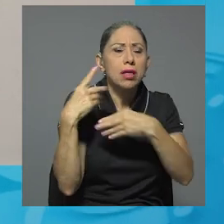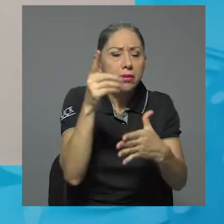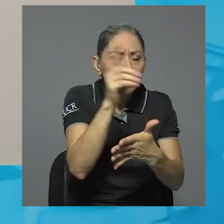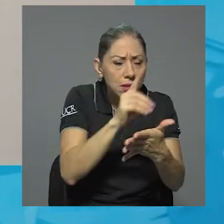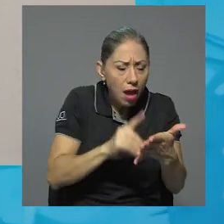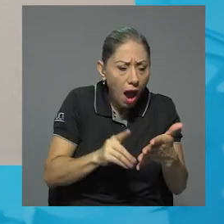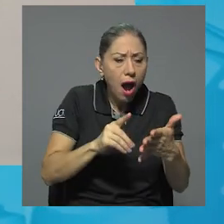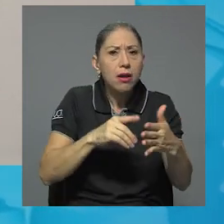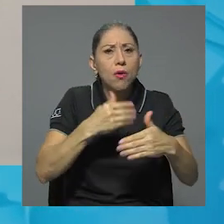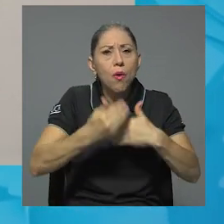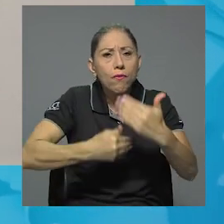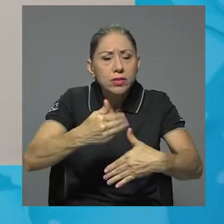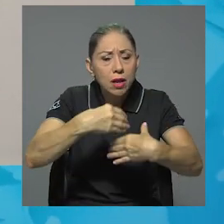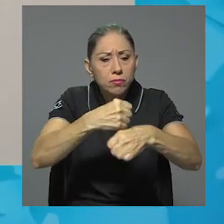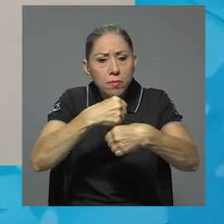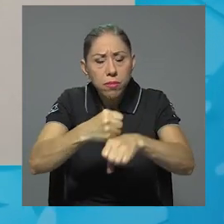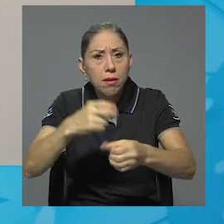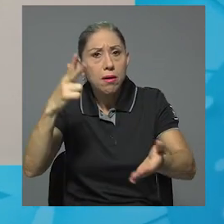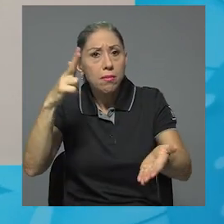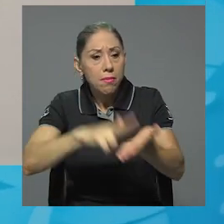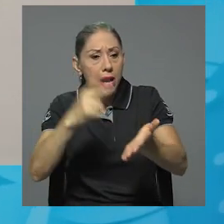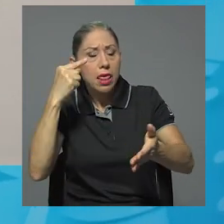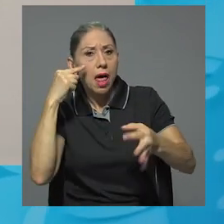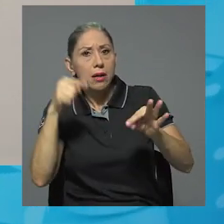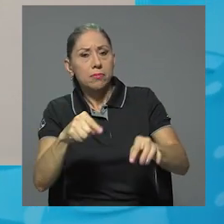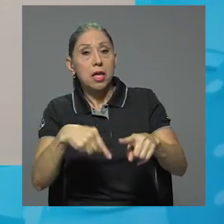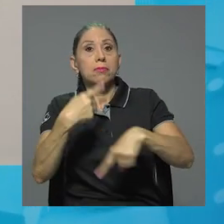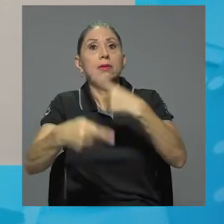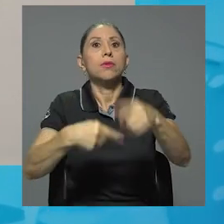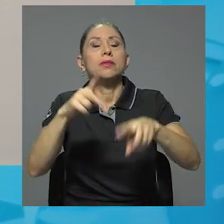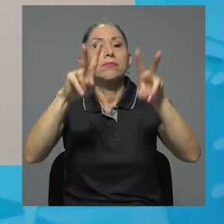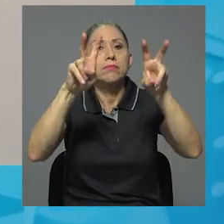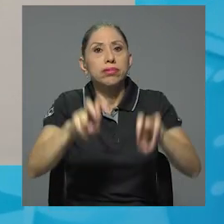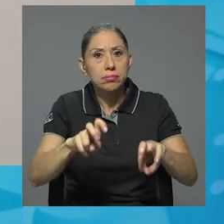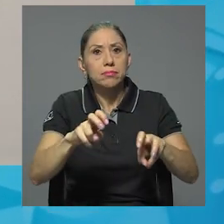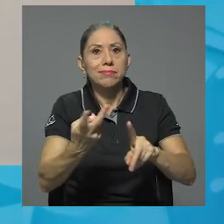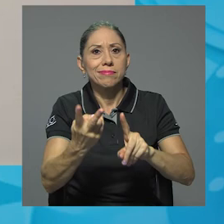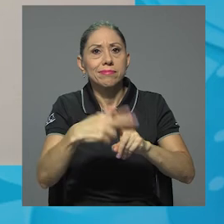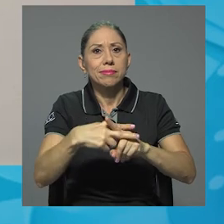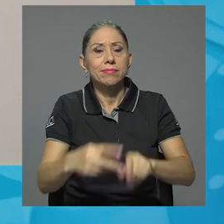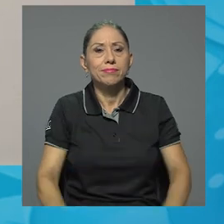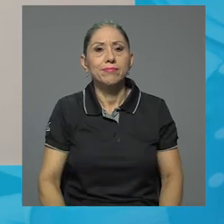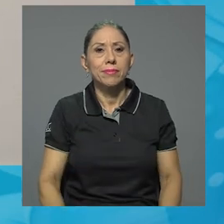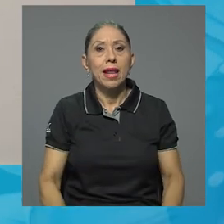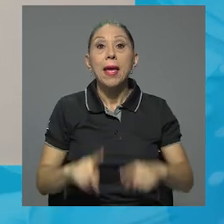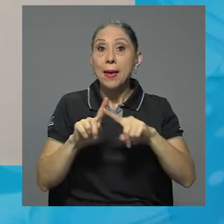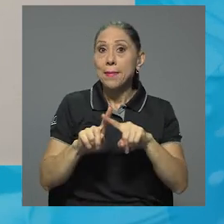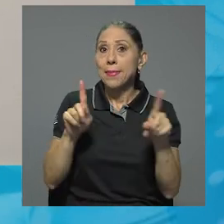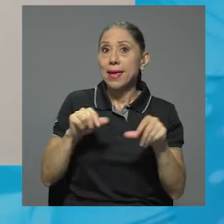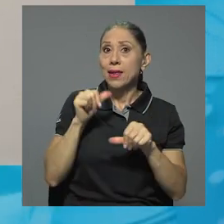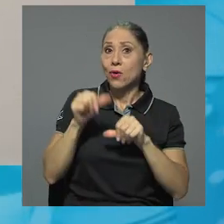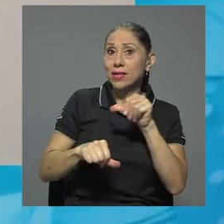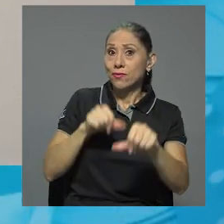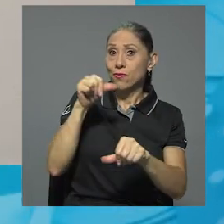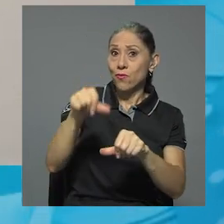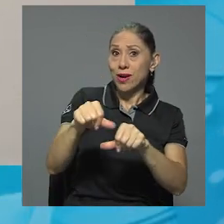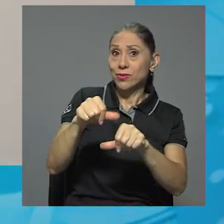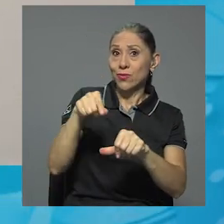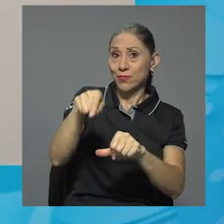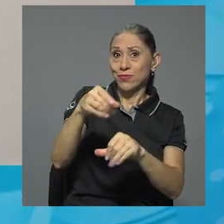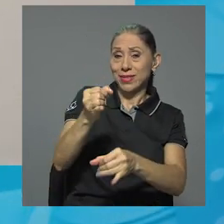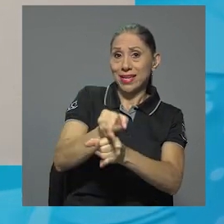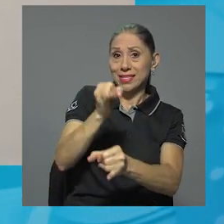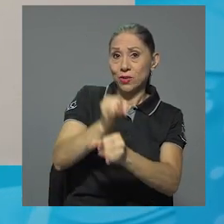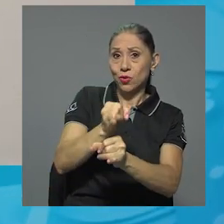diseñar, validar y aplicar el examen. Sin embargo, el esfuerzo que se realiza desde el Instituto de